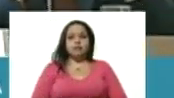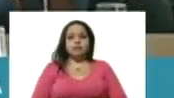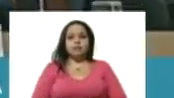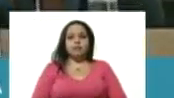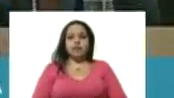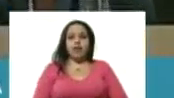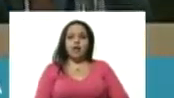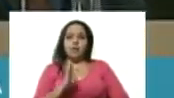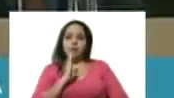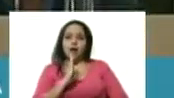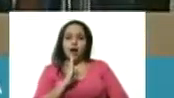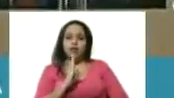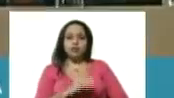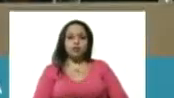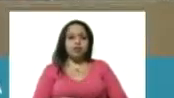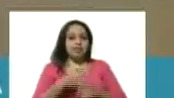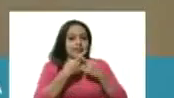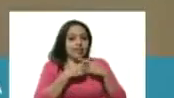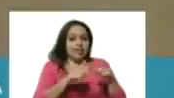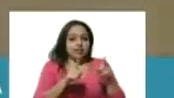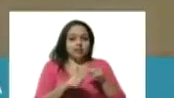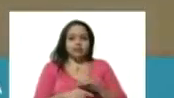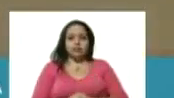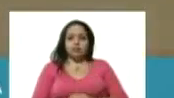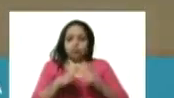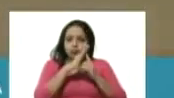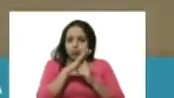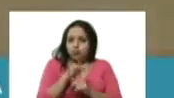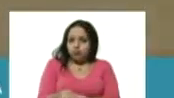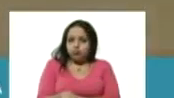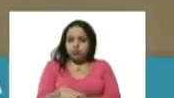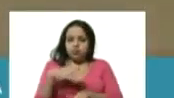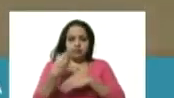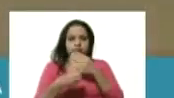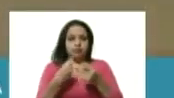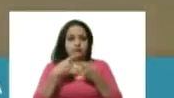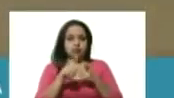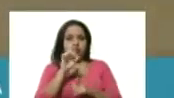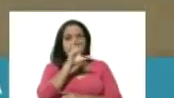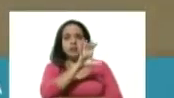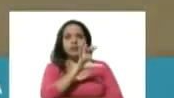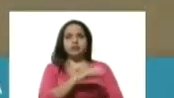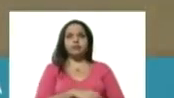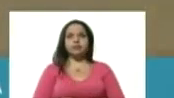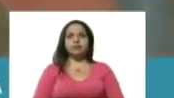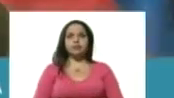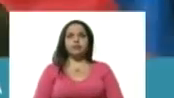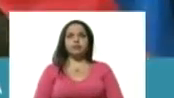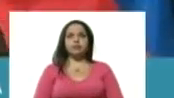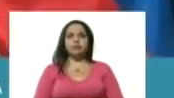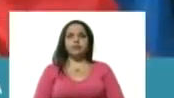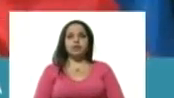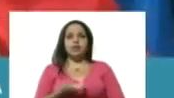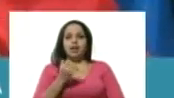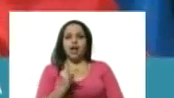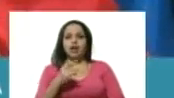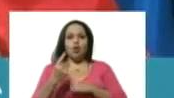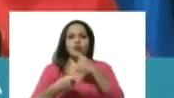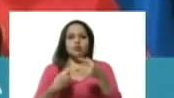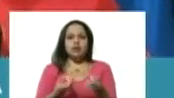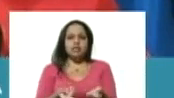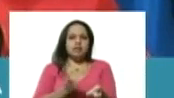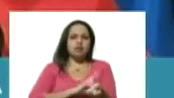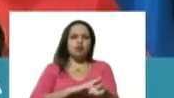banca occidental, hegemónica y especulativa, y que además afecta gravemente